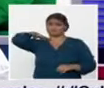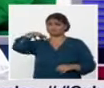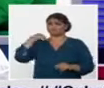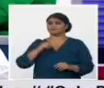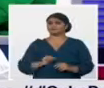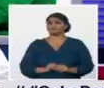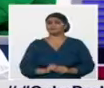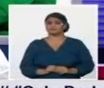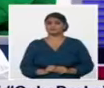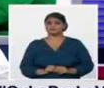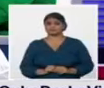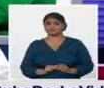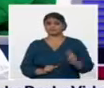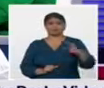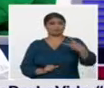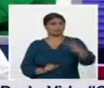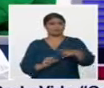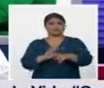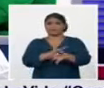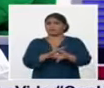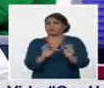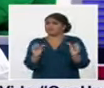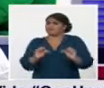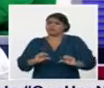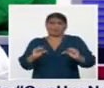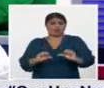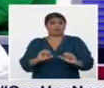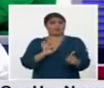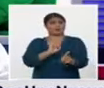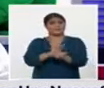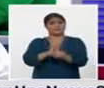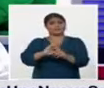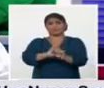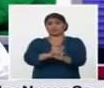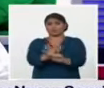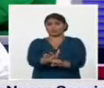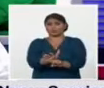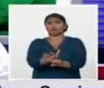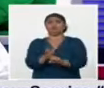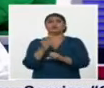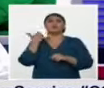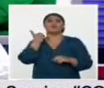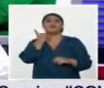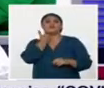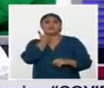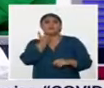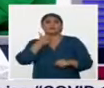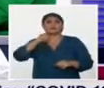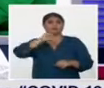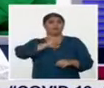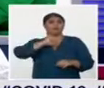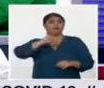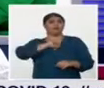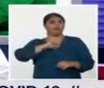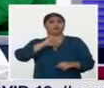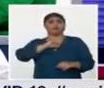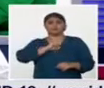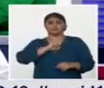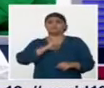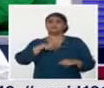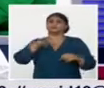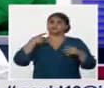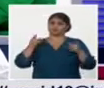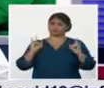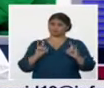presentó un grupo de complicaciones después de inicialmente tener fiebre tos y falta de aire y lamentablemente